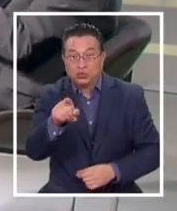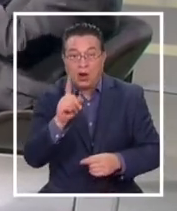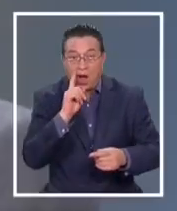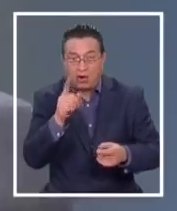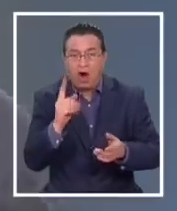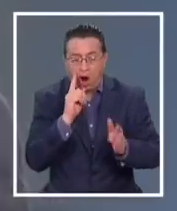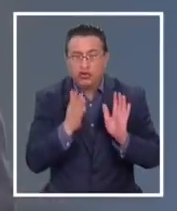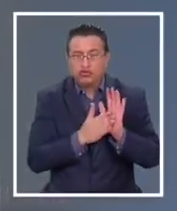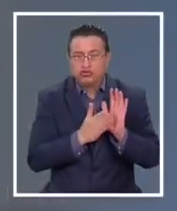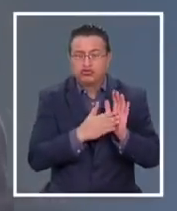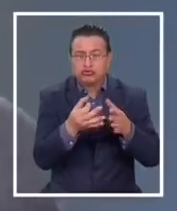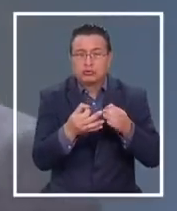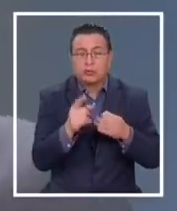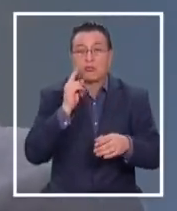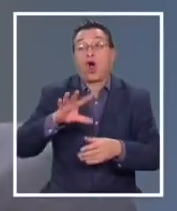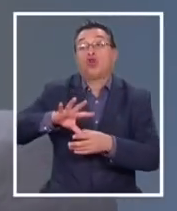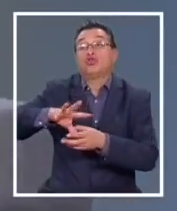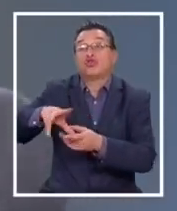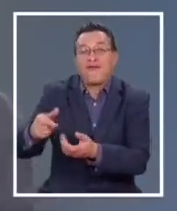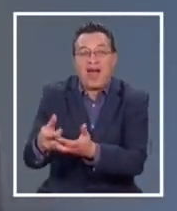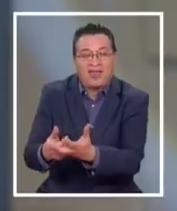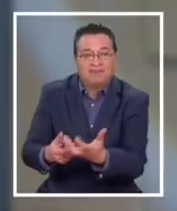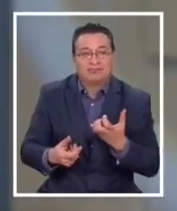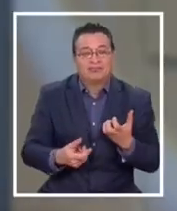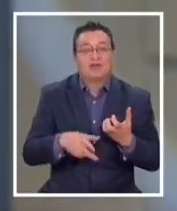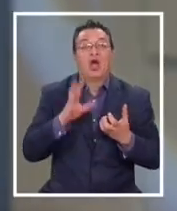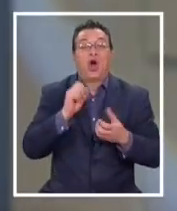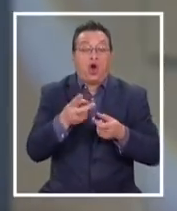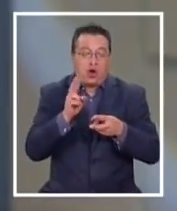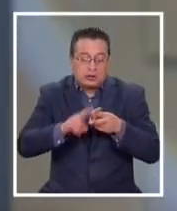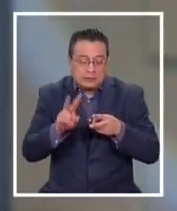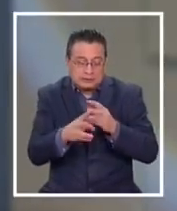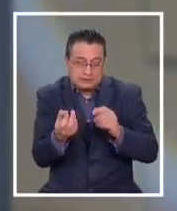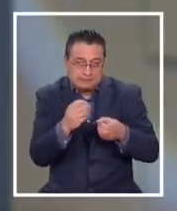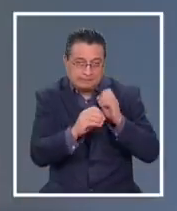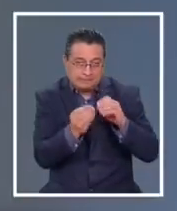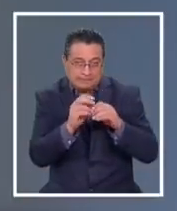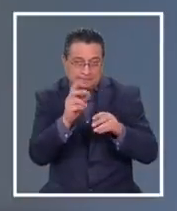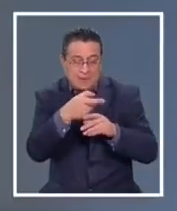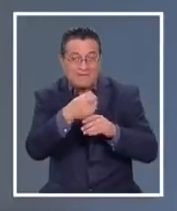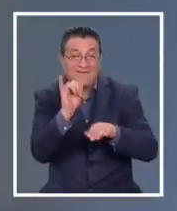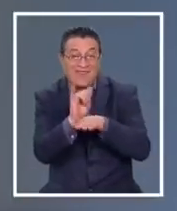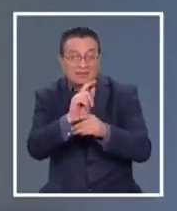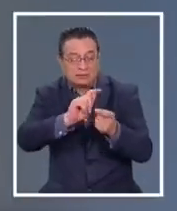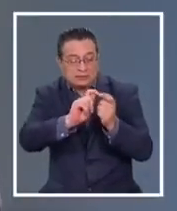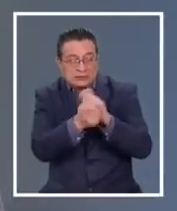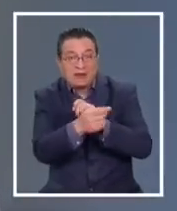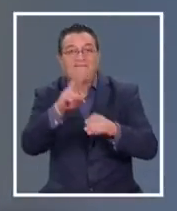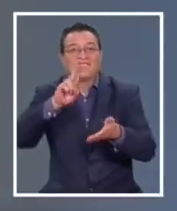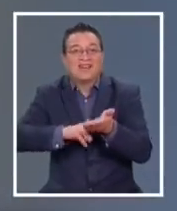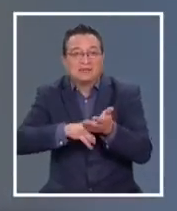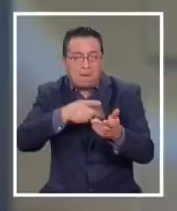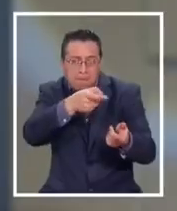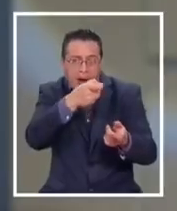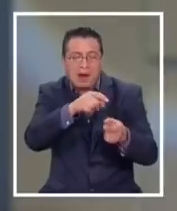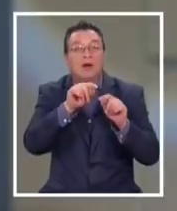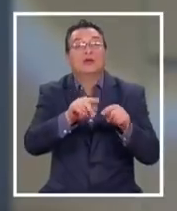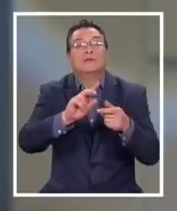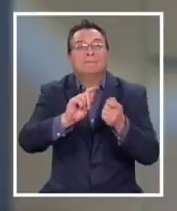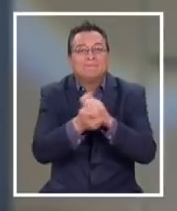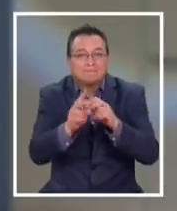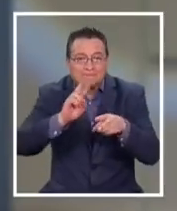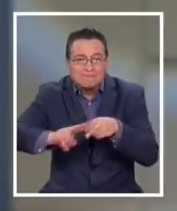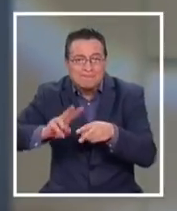datos, que son robadas, que son hechizas, pero además de las armas, es muy violento. Entonces, uno